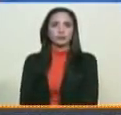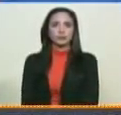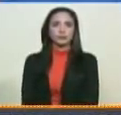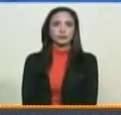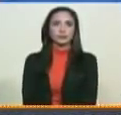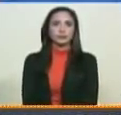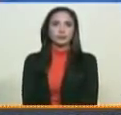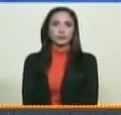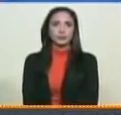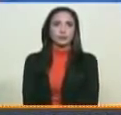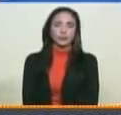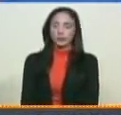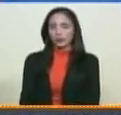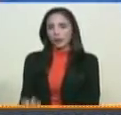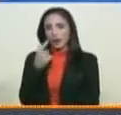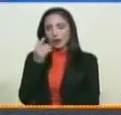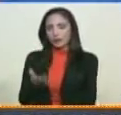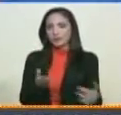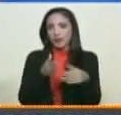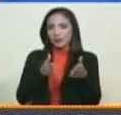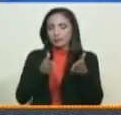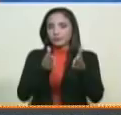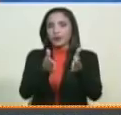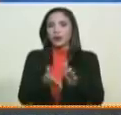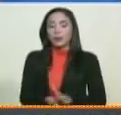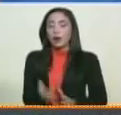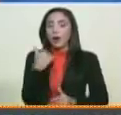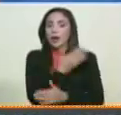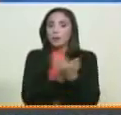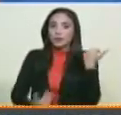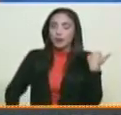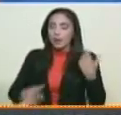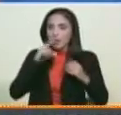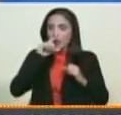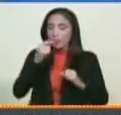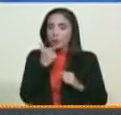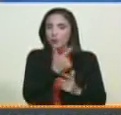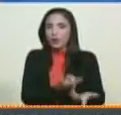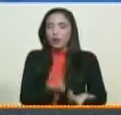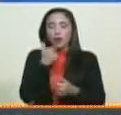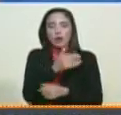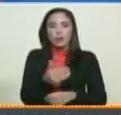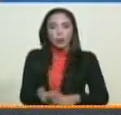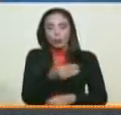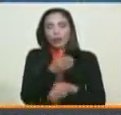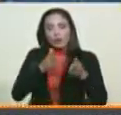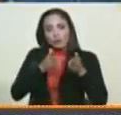Es el camino, no hay otro camino. Lo ha dicho el presidente de la República, no hay otro camino.